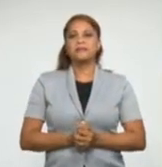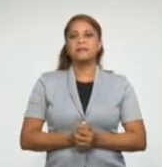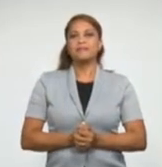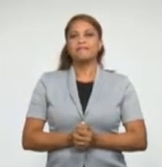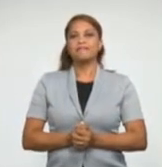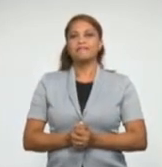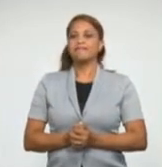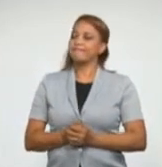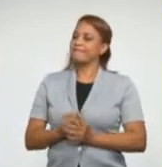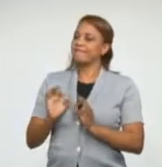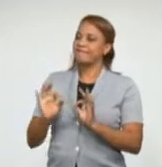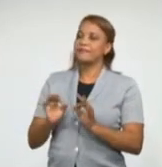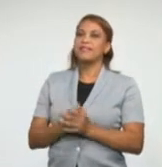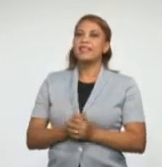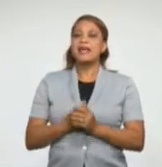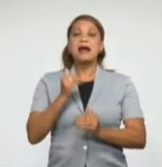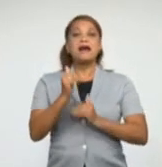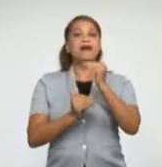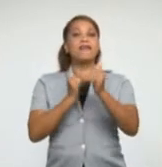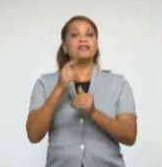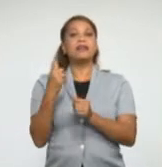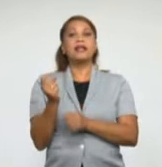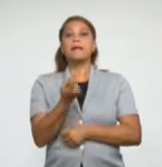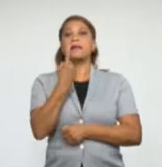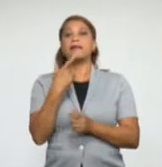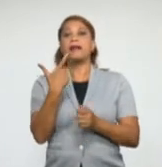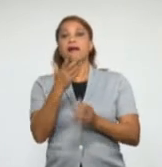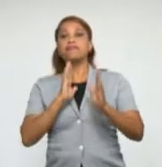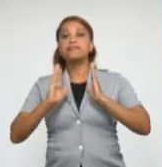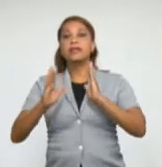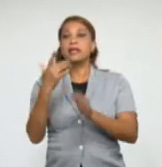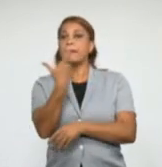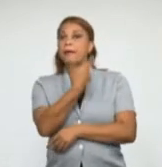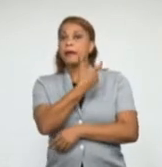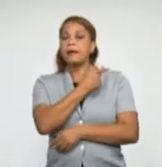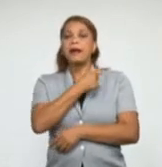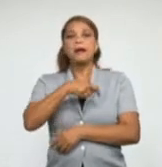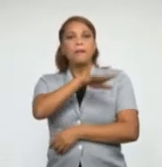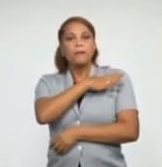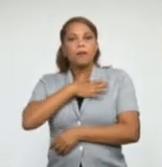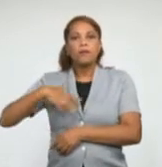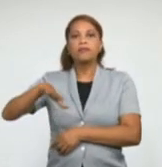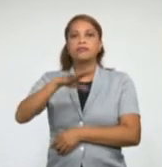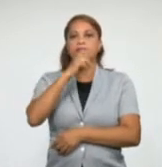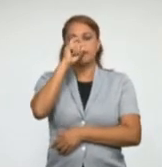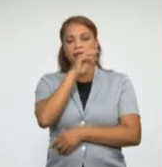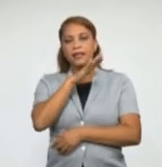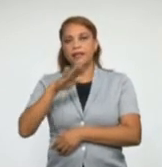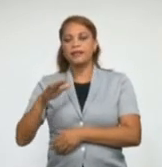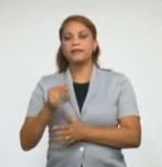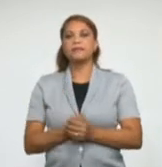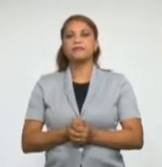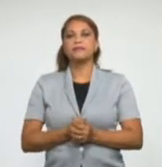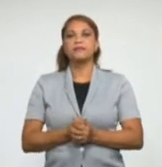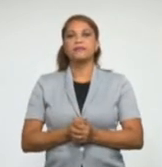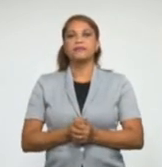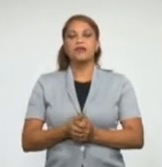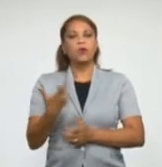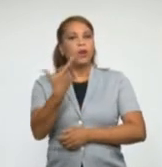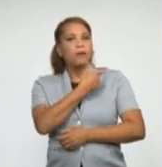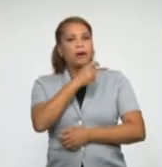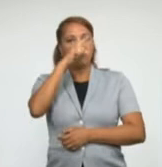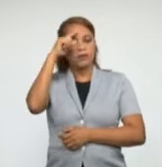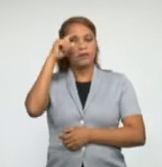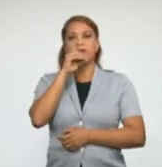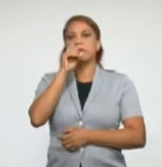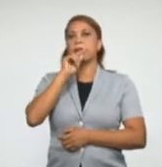entonces ese primer ensayo clínico en población pediátrica con el candidato vacunal cubano Soberana 02